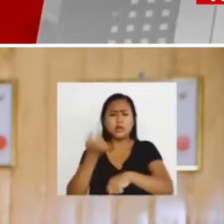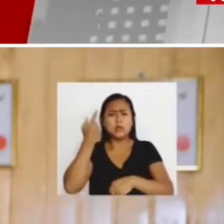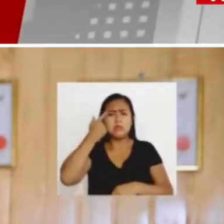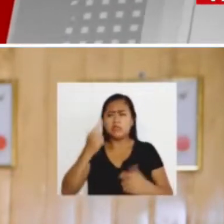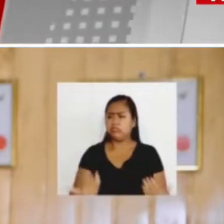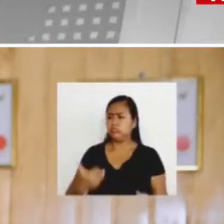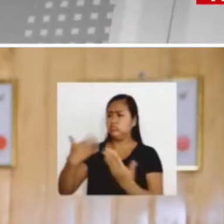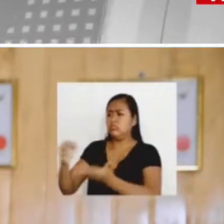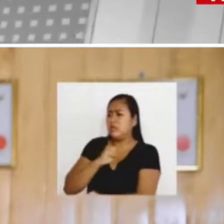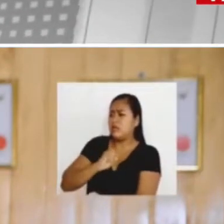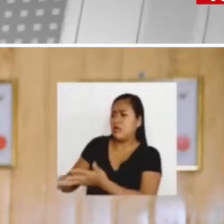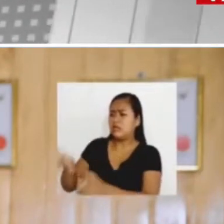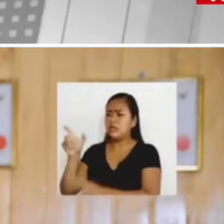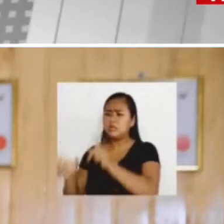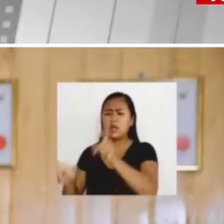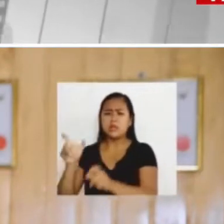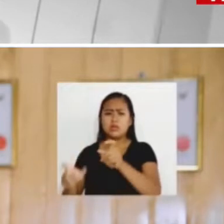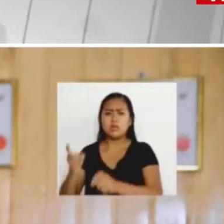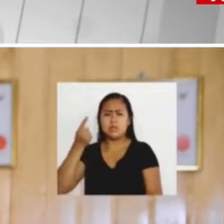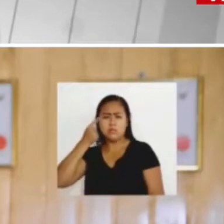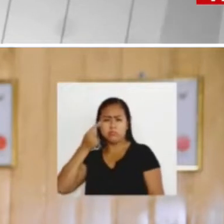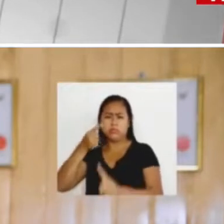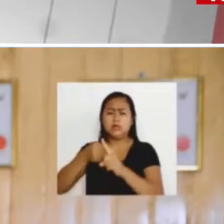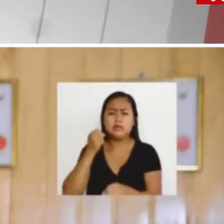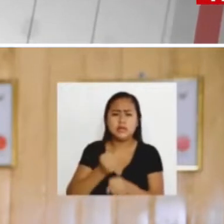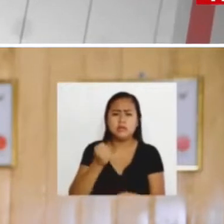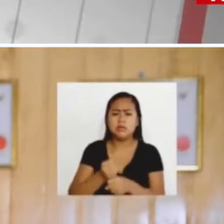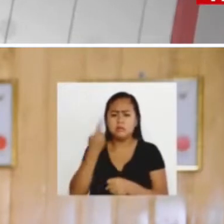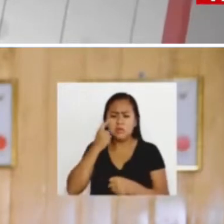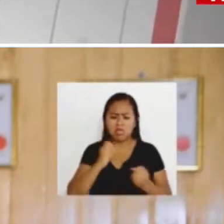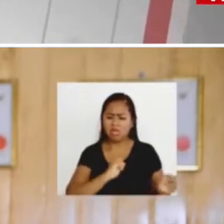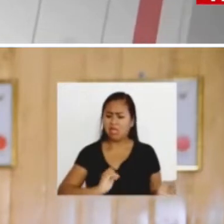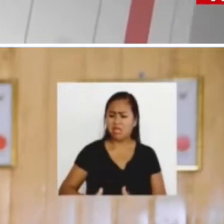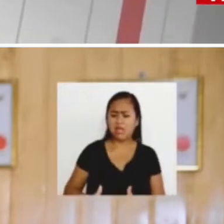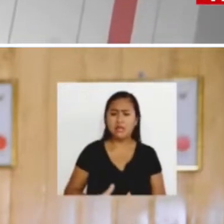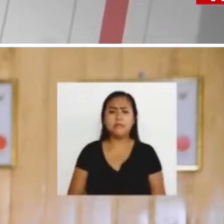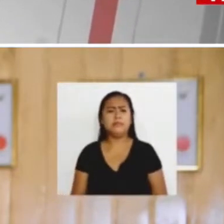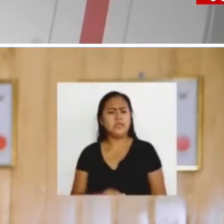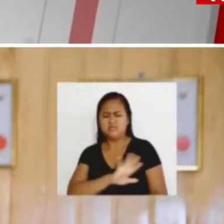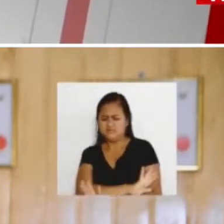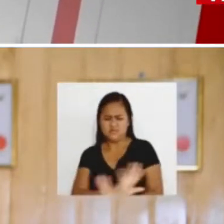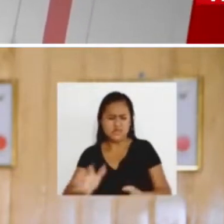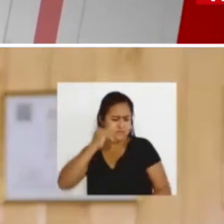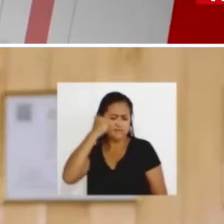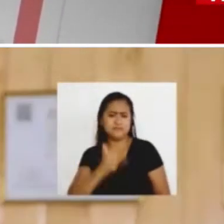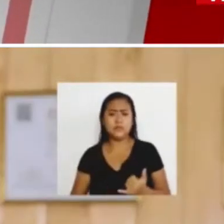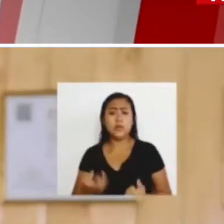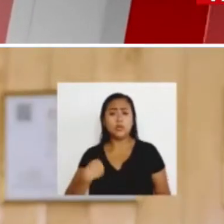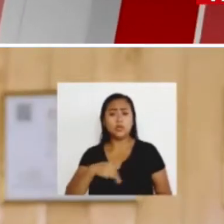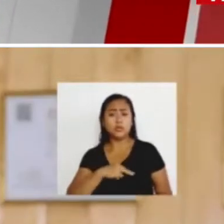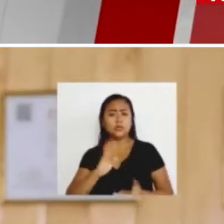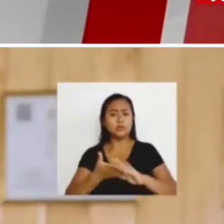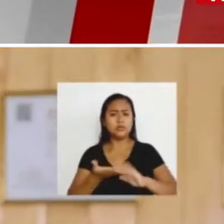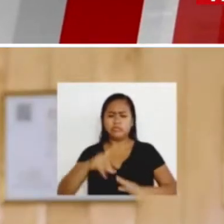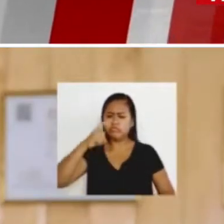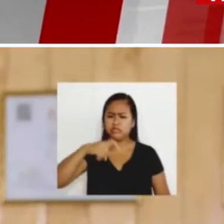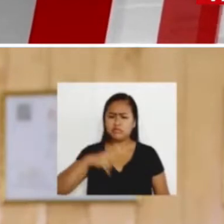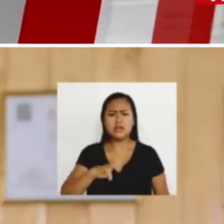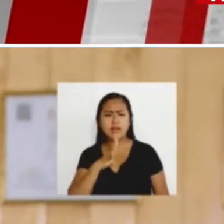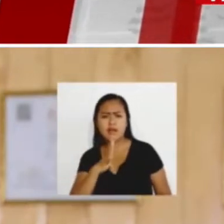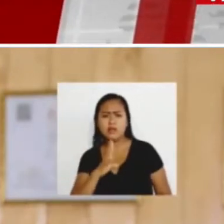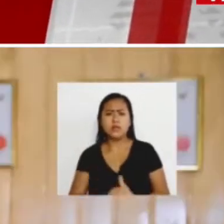el agua potable? Sin embargo, hoy, en plena pandemia, hay zonas del país, incluyendo Yurimaguas, donde no hay agua potable ni